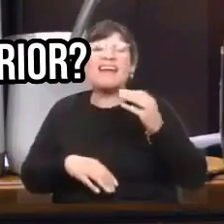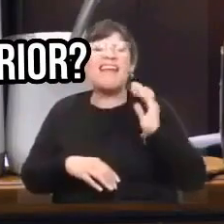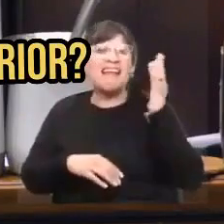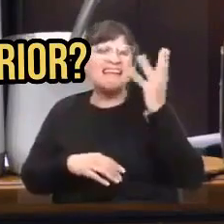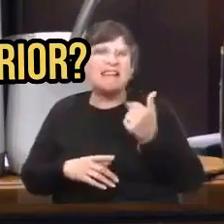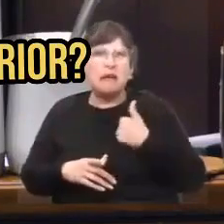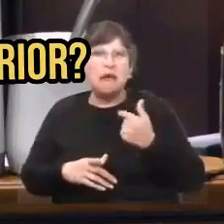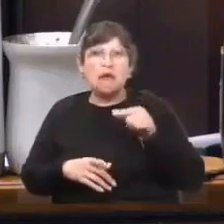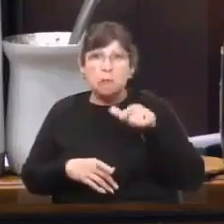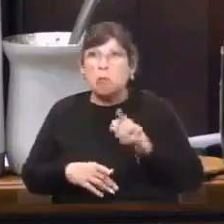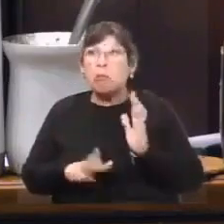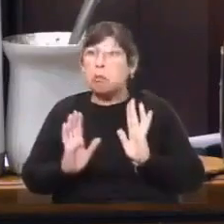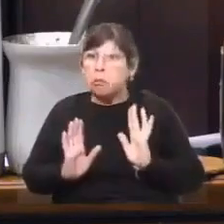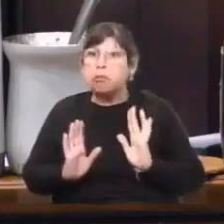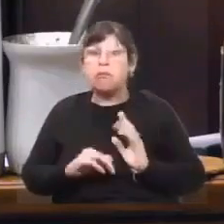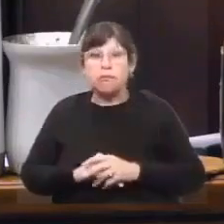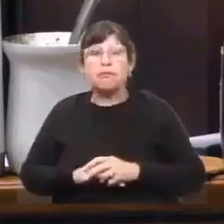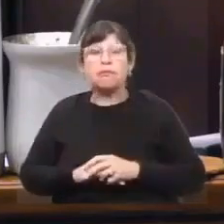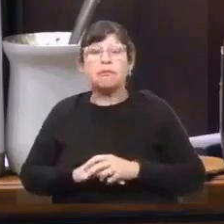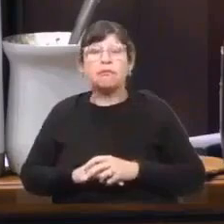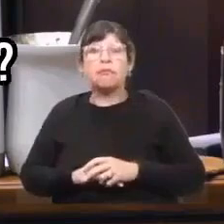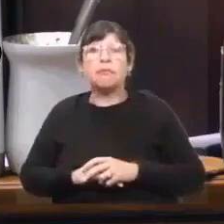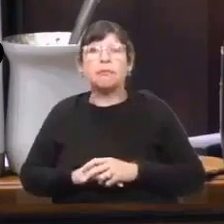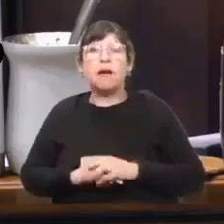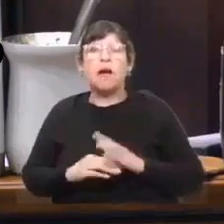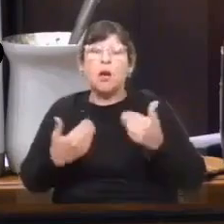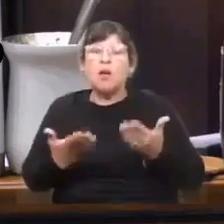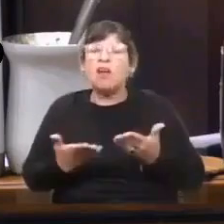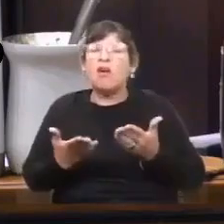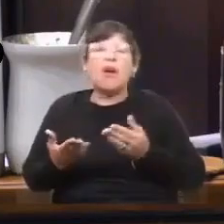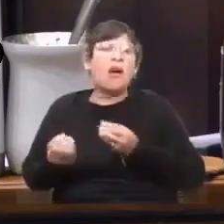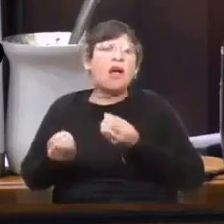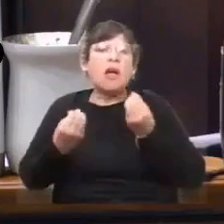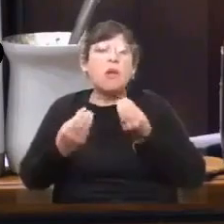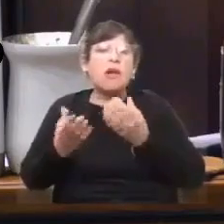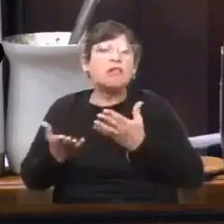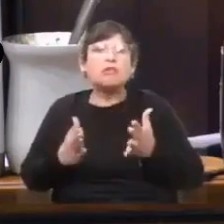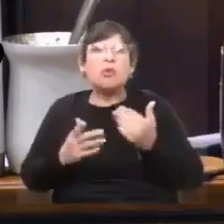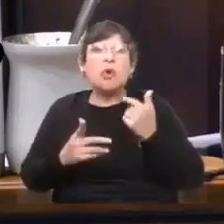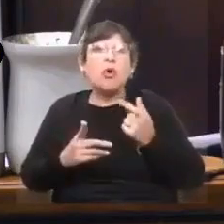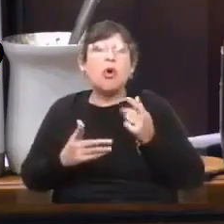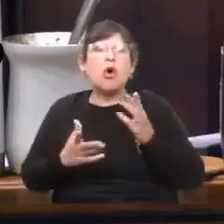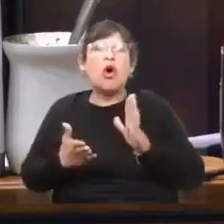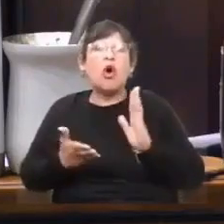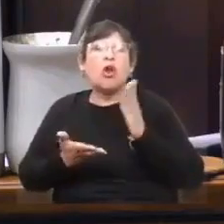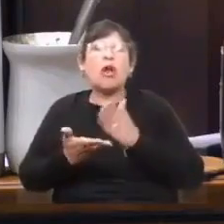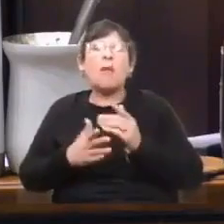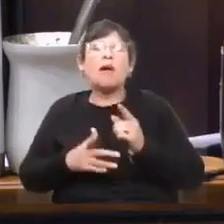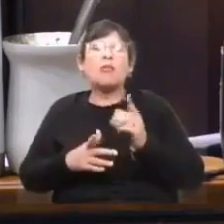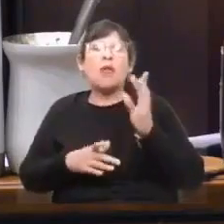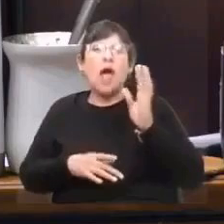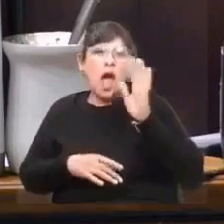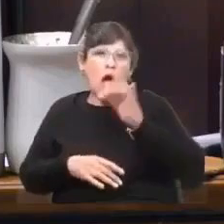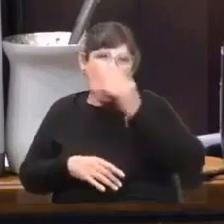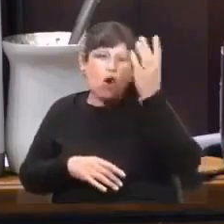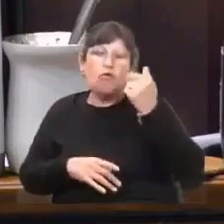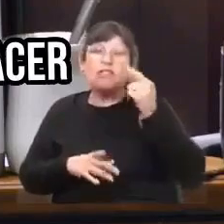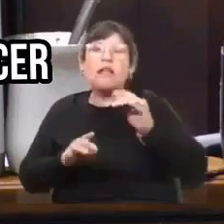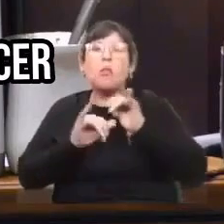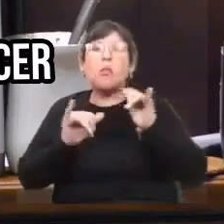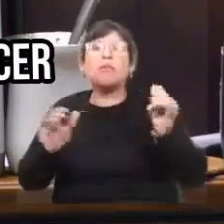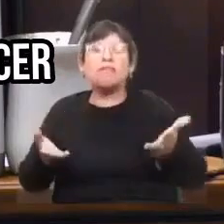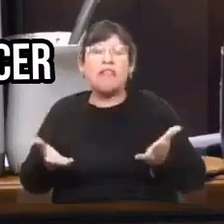realidad del interior Bueno qué pasó con la Pauta oficial de publicidad